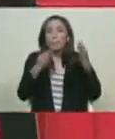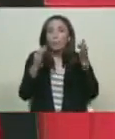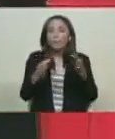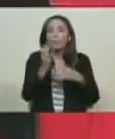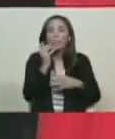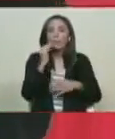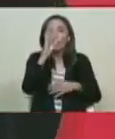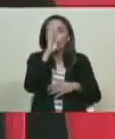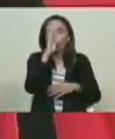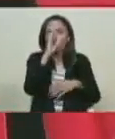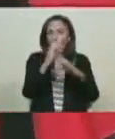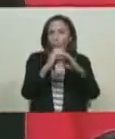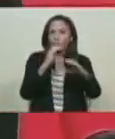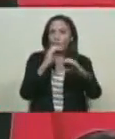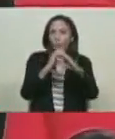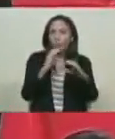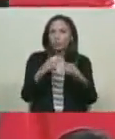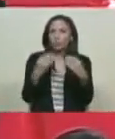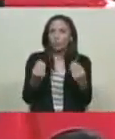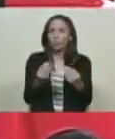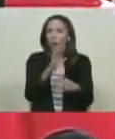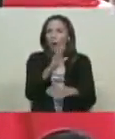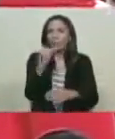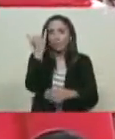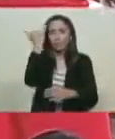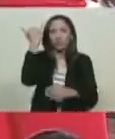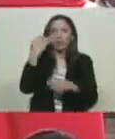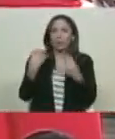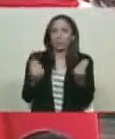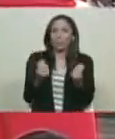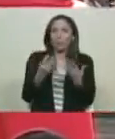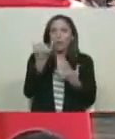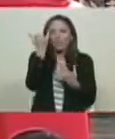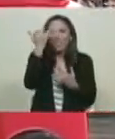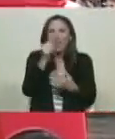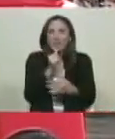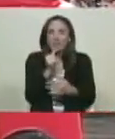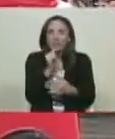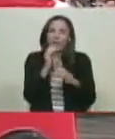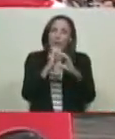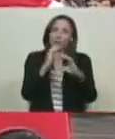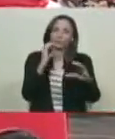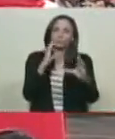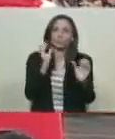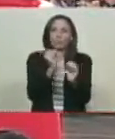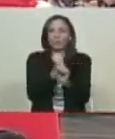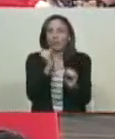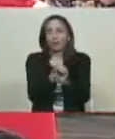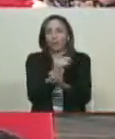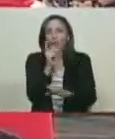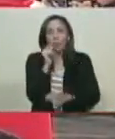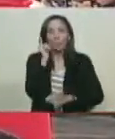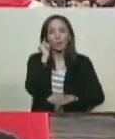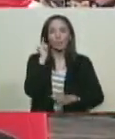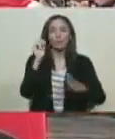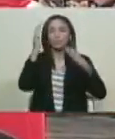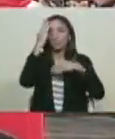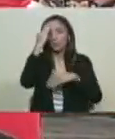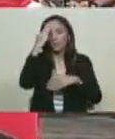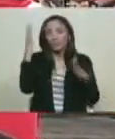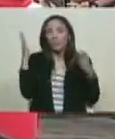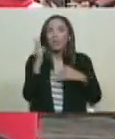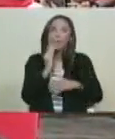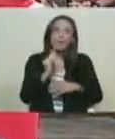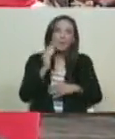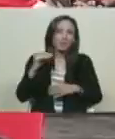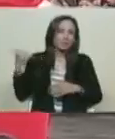los transportistas solo se le puede ocurrir a los trabajadores, a las trabajadoras, con su sabiduría, su